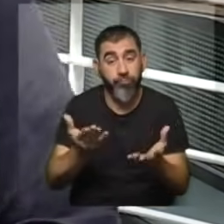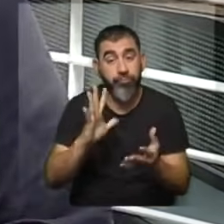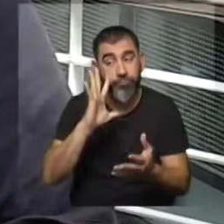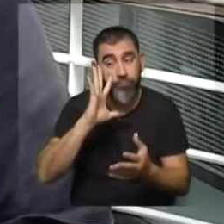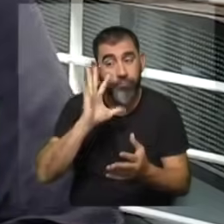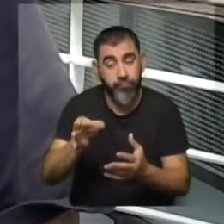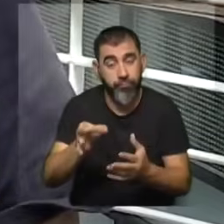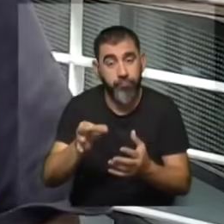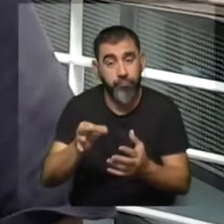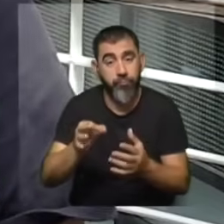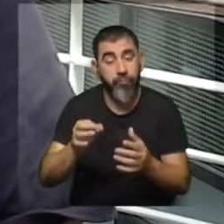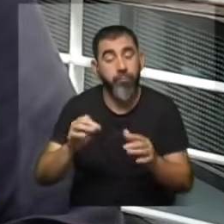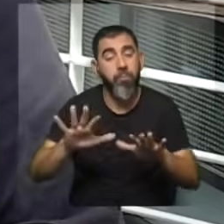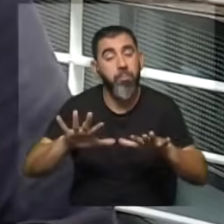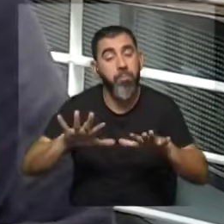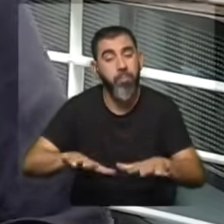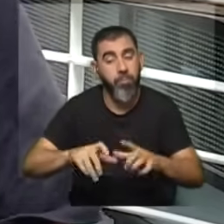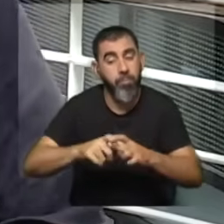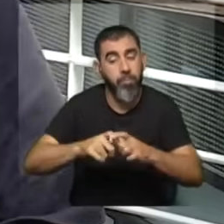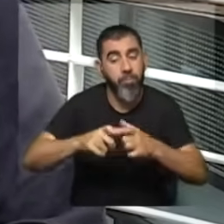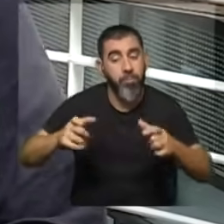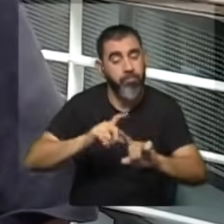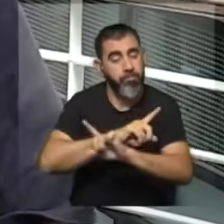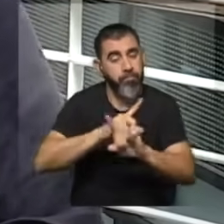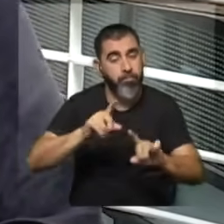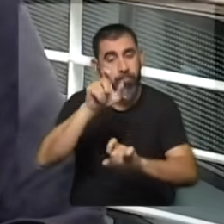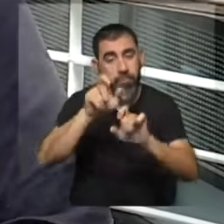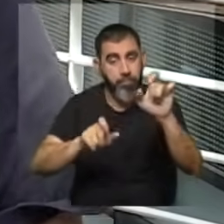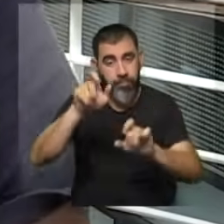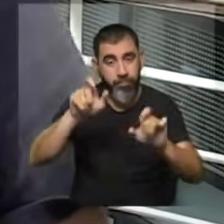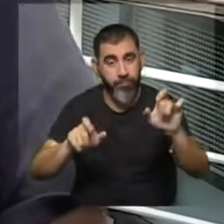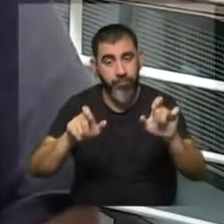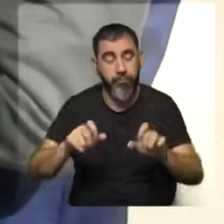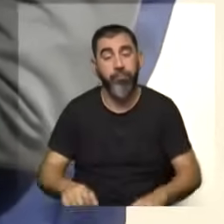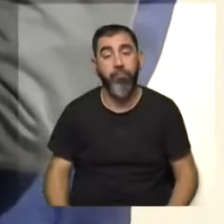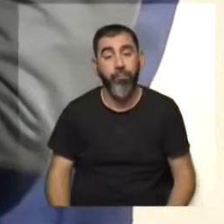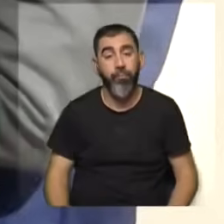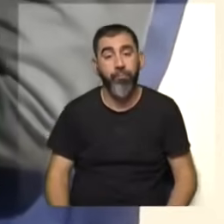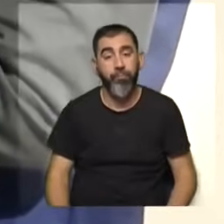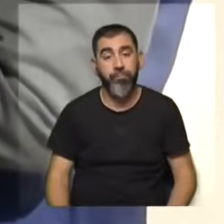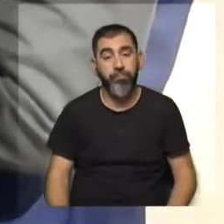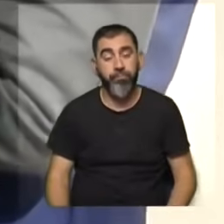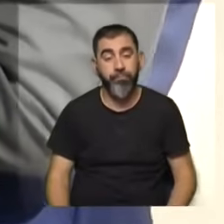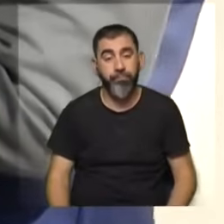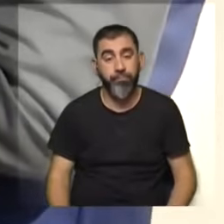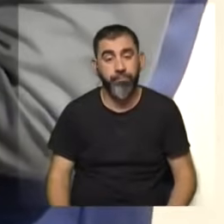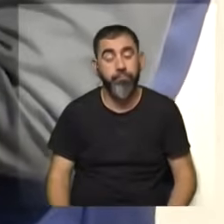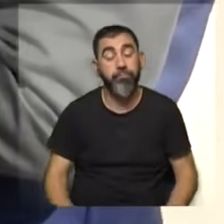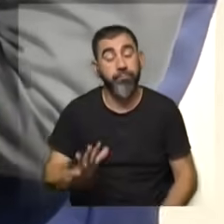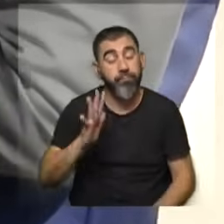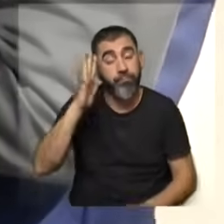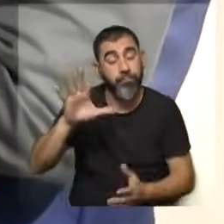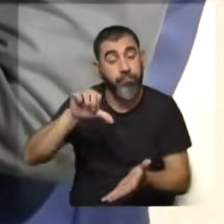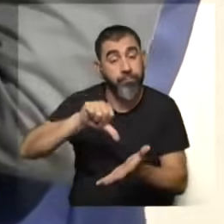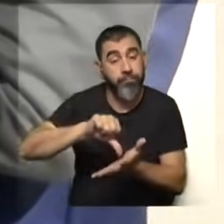poco el detenimiento o la inminencia del detenimiento del crecimiento poblacional y por tanto Bueno vamos a tener que hacernos a la idea de un